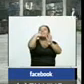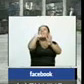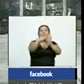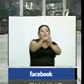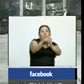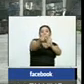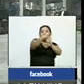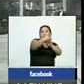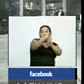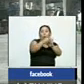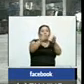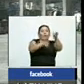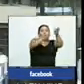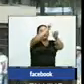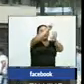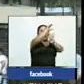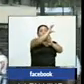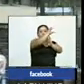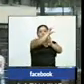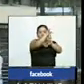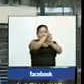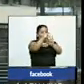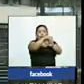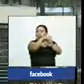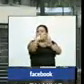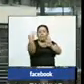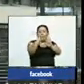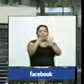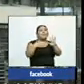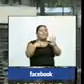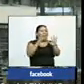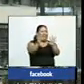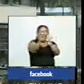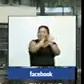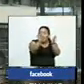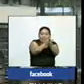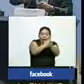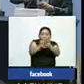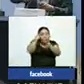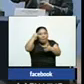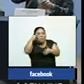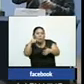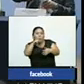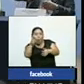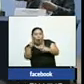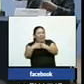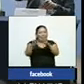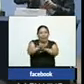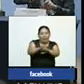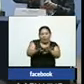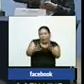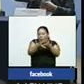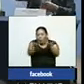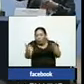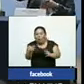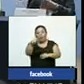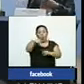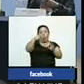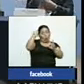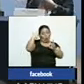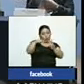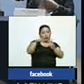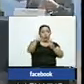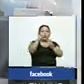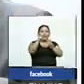propuestos por la Corte Suprema de Justicia y no deben tener afiliación partidaria. Con imágenes de Gonzalo Tejada, Tatiana